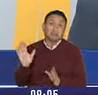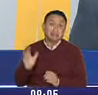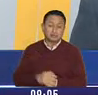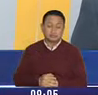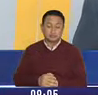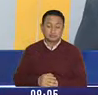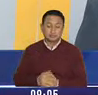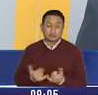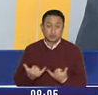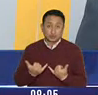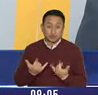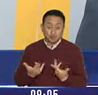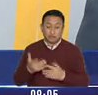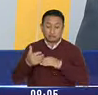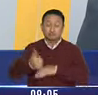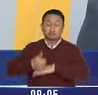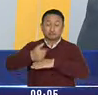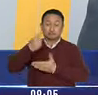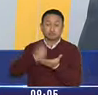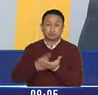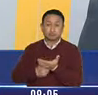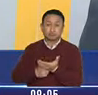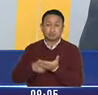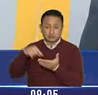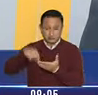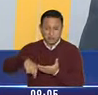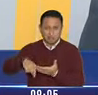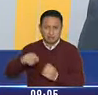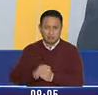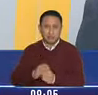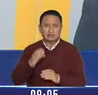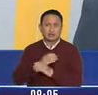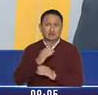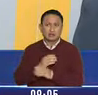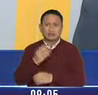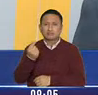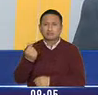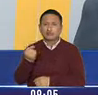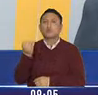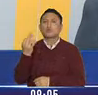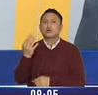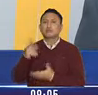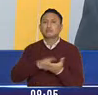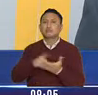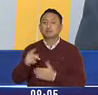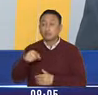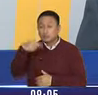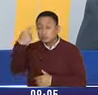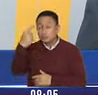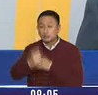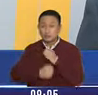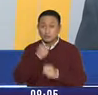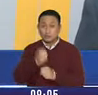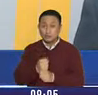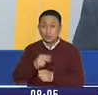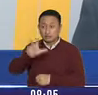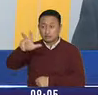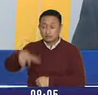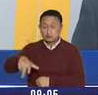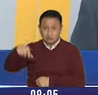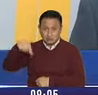este mismo momento el Tribunal Arbitral está deliberando y probablemente durante el primer trimestre del año